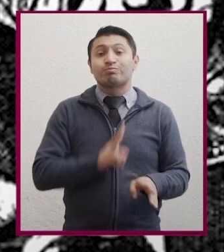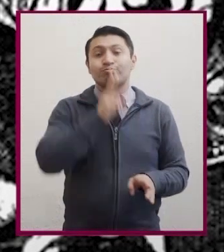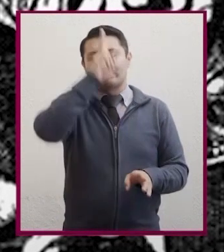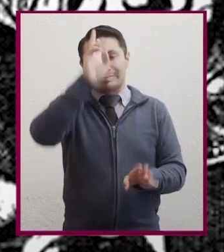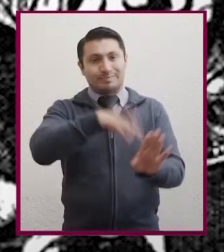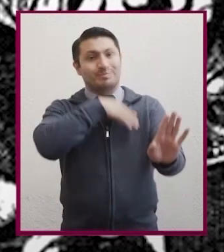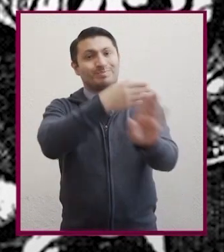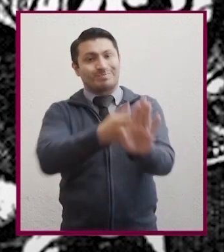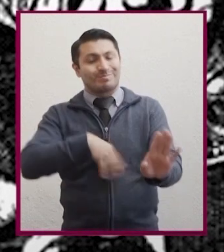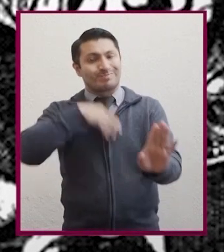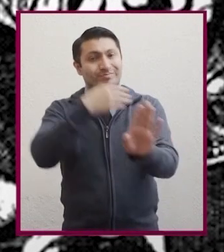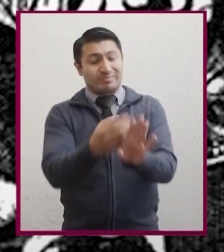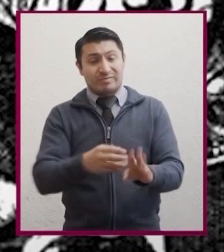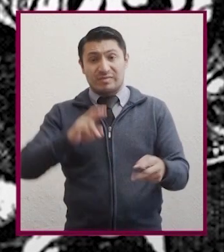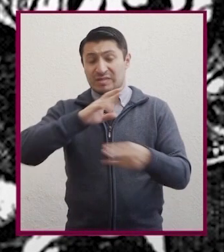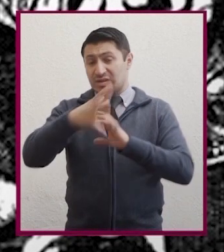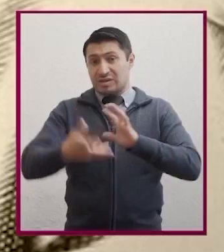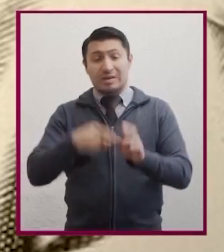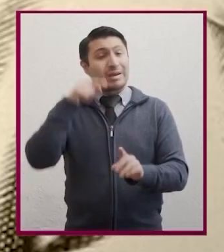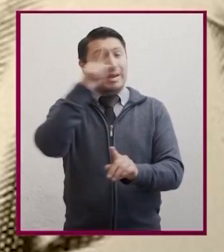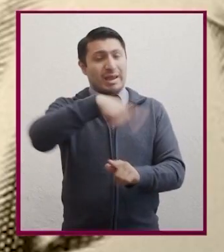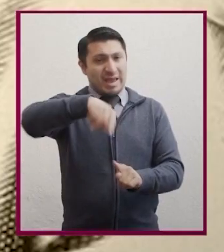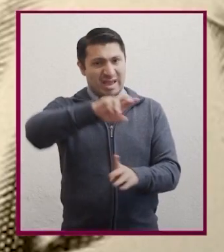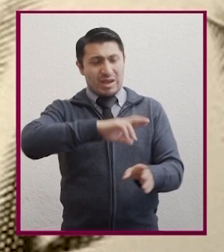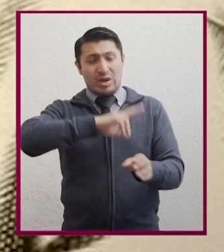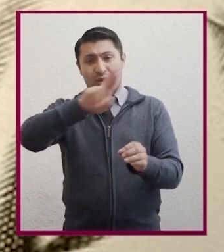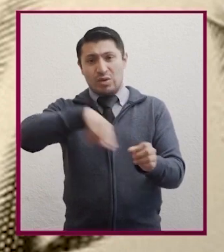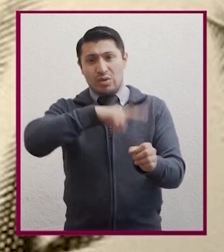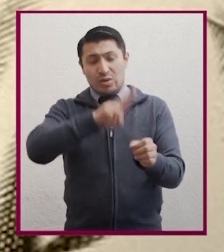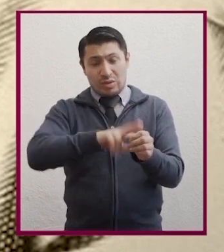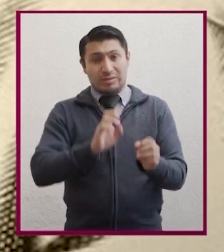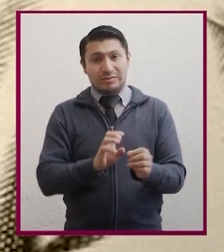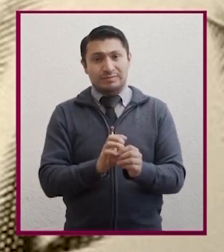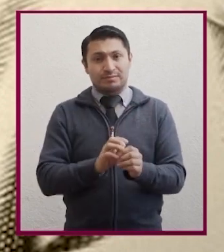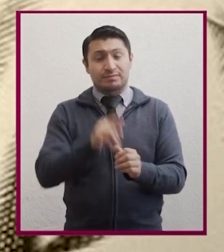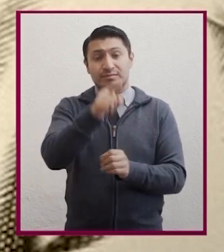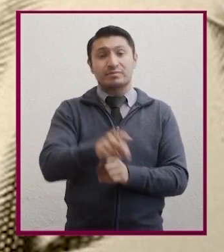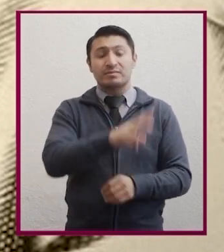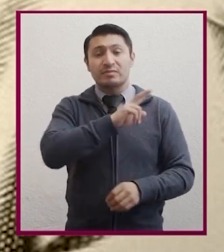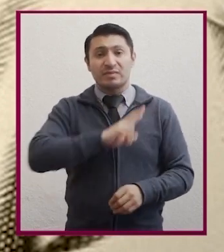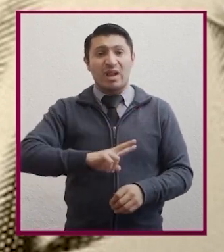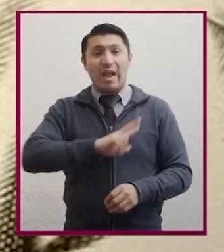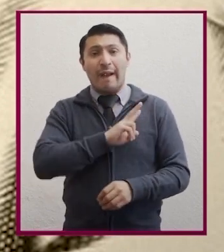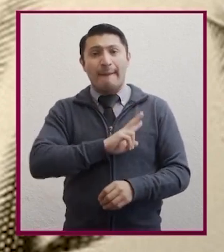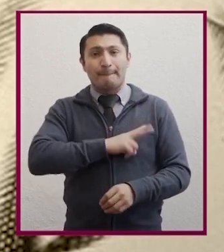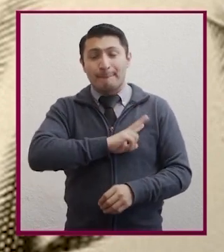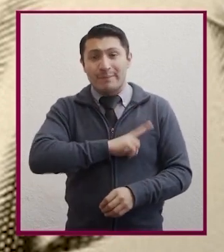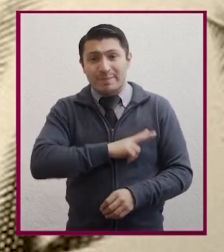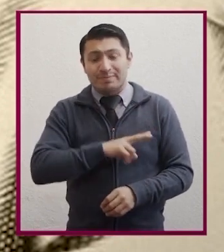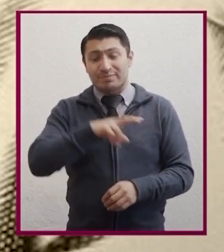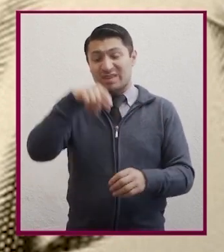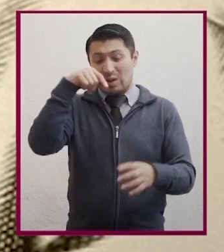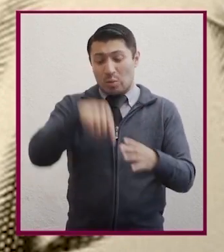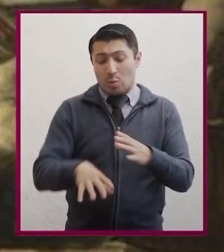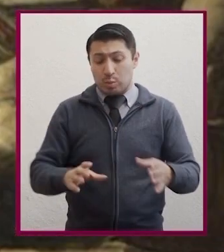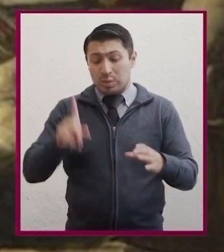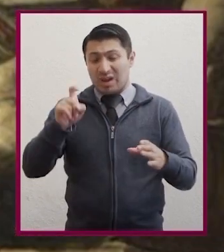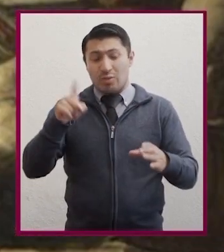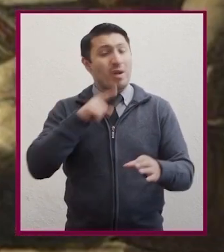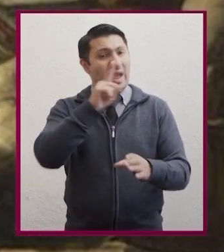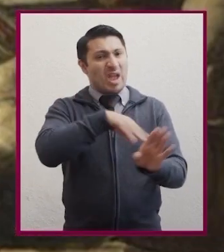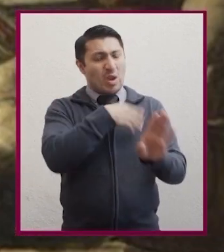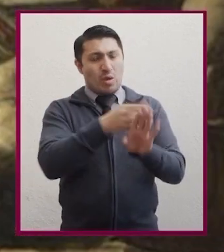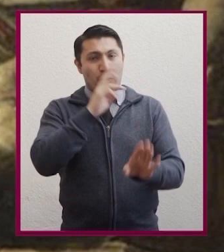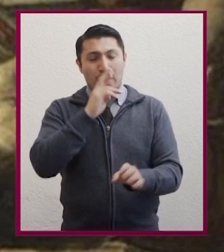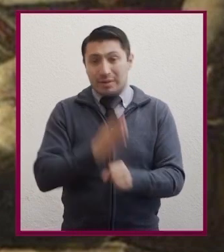las catástrofes naturales, se les culpó, por ejemplo, de envenenar los pozos de agua y por ello ser los causantes de la peste negra,